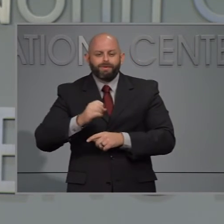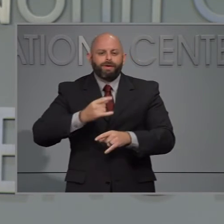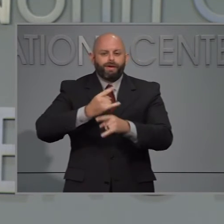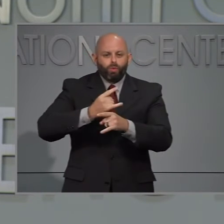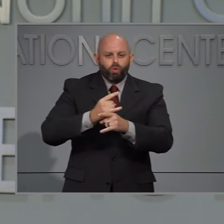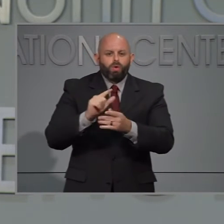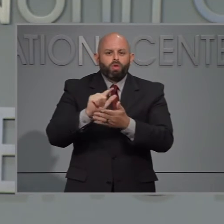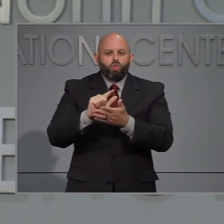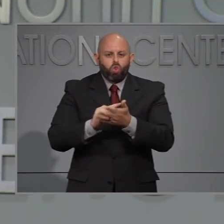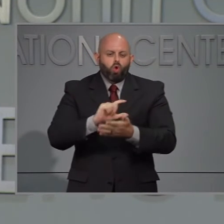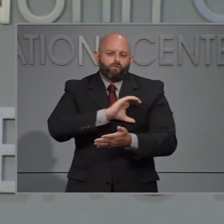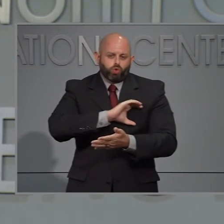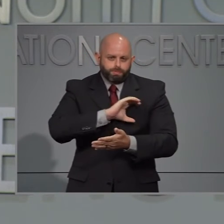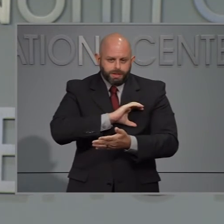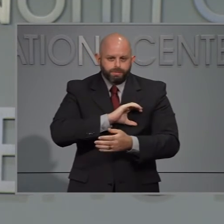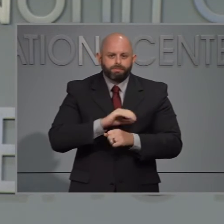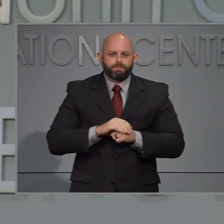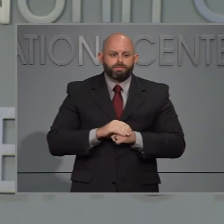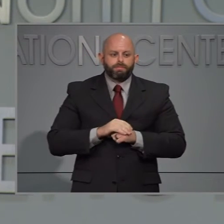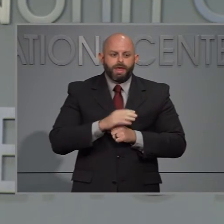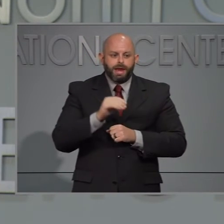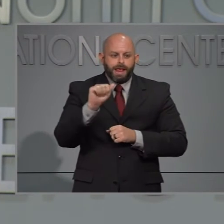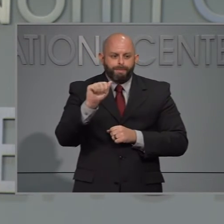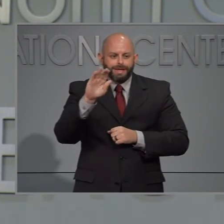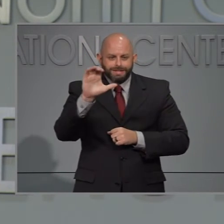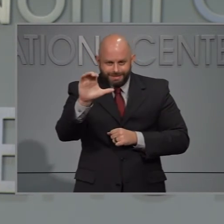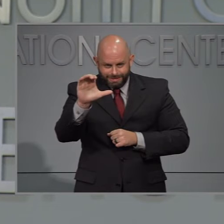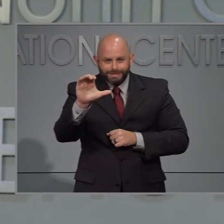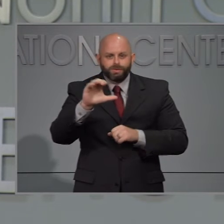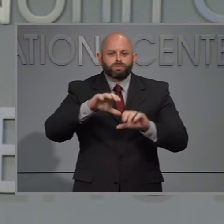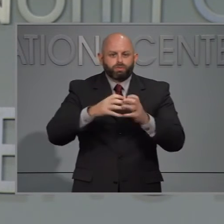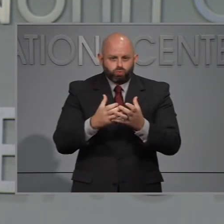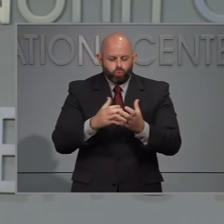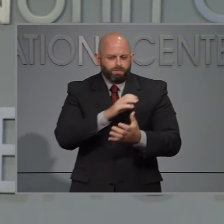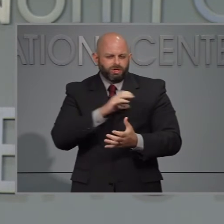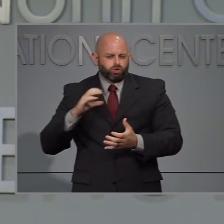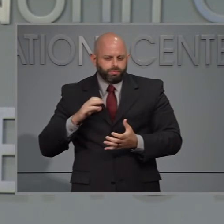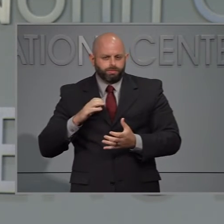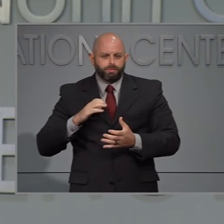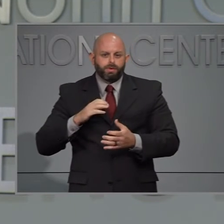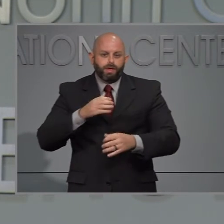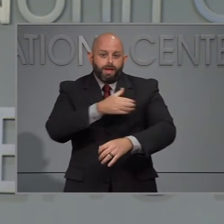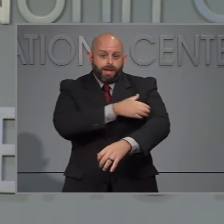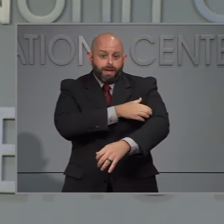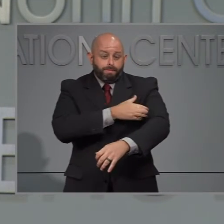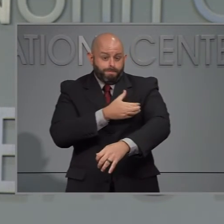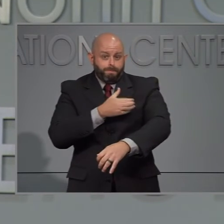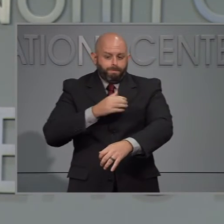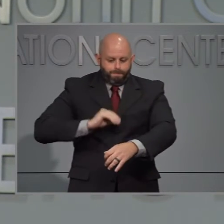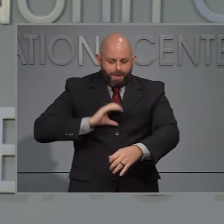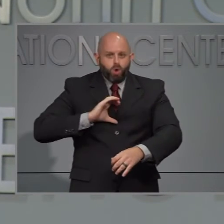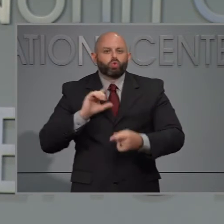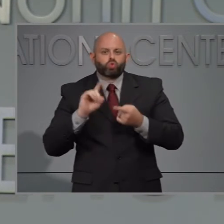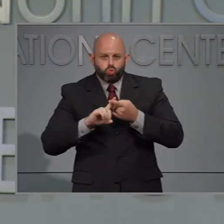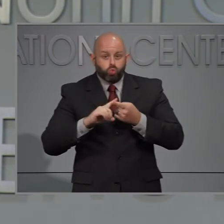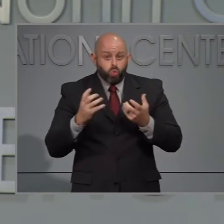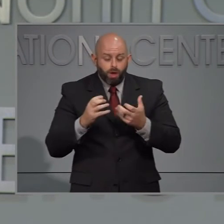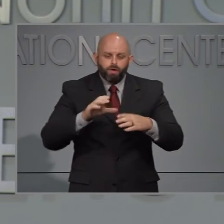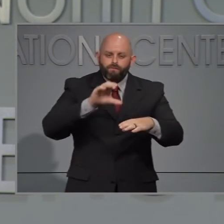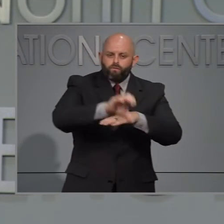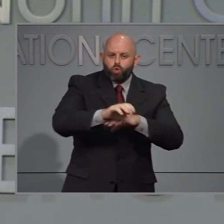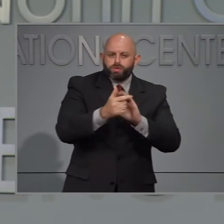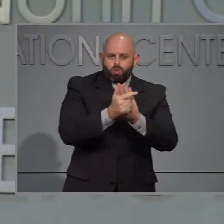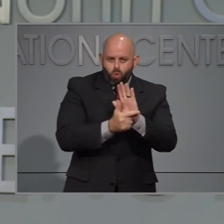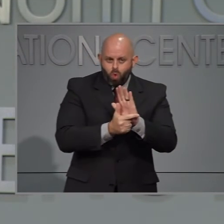bebidas alcohólicas y a veces ellos van a ver el cumplimiento de esta ley y ya ha habido algunos